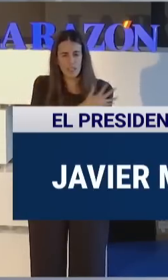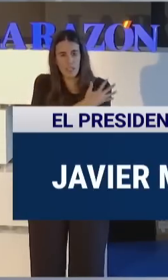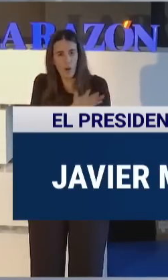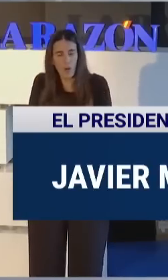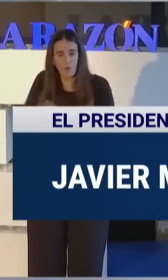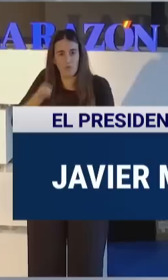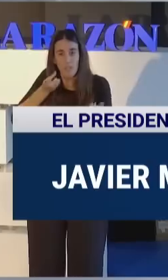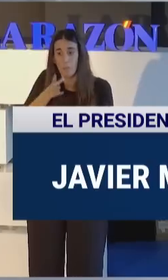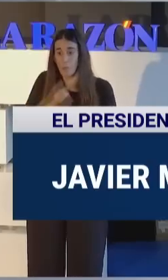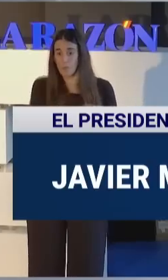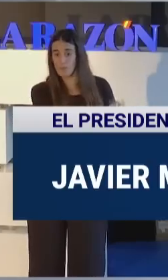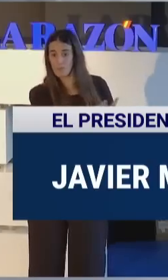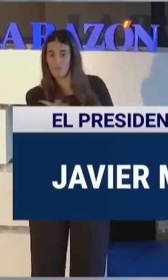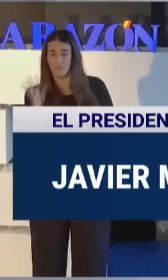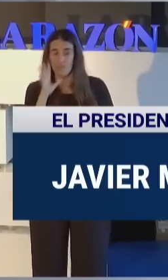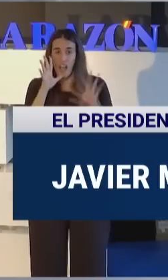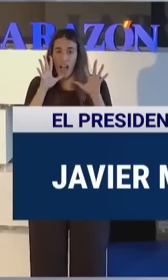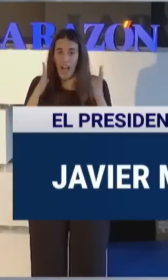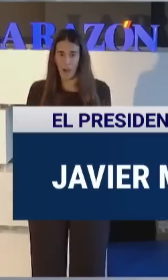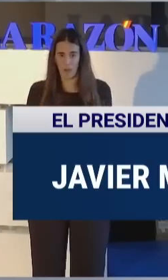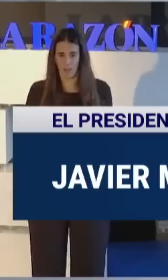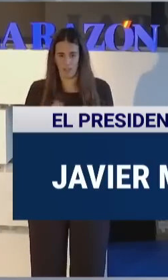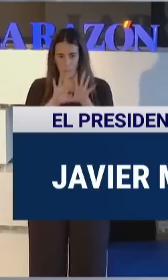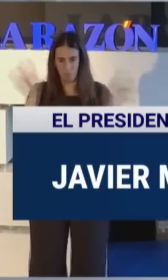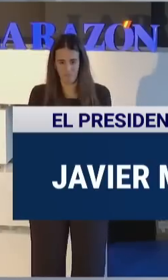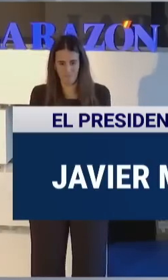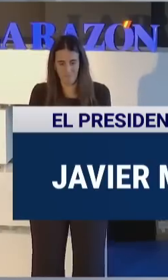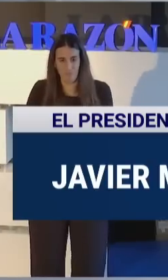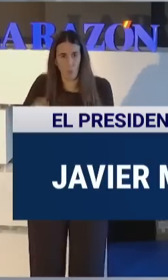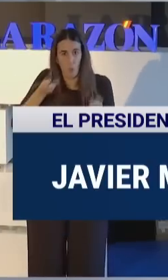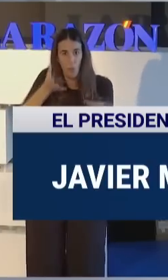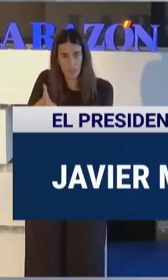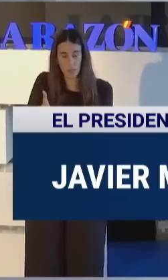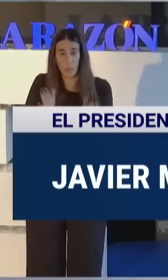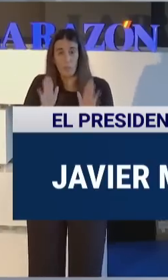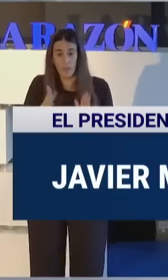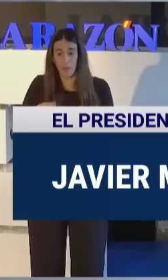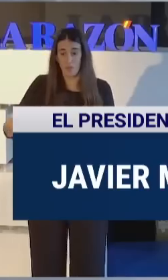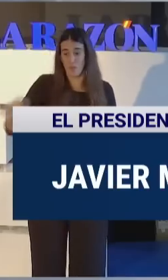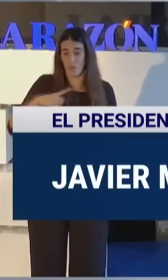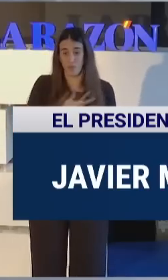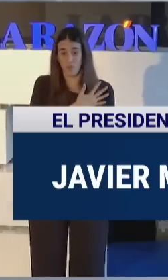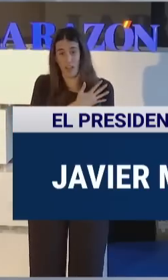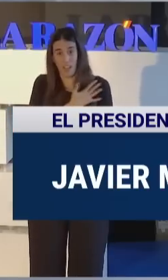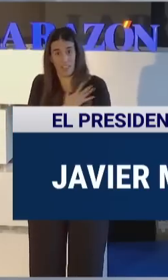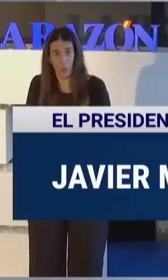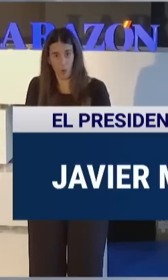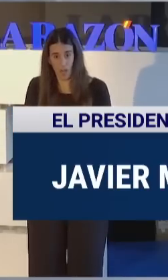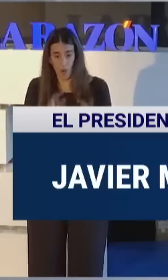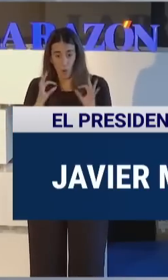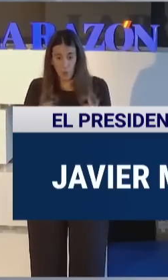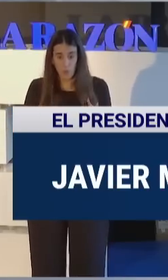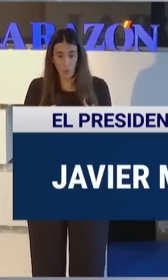ustedes, hoy digamos se ve el output final, pero nosotros cuando arrancamos